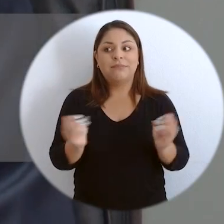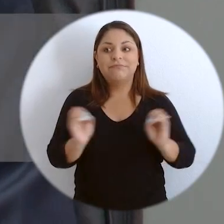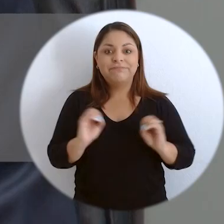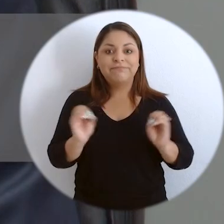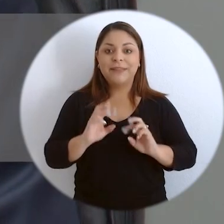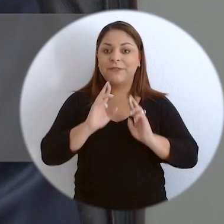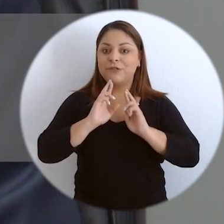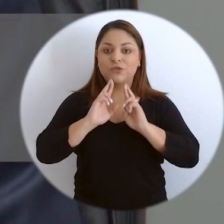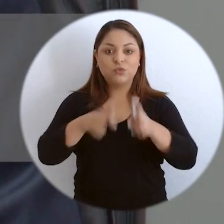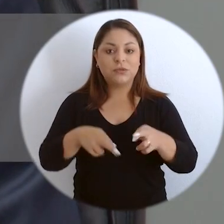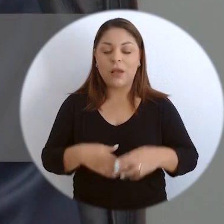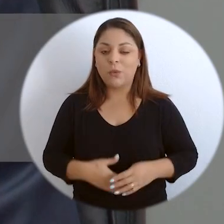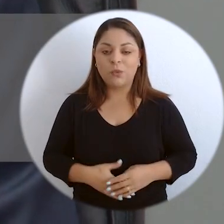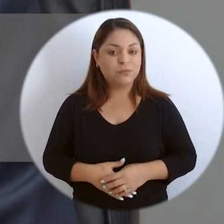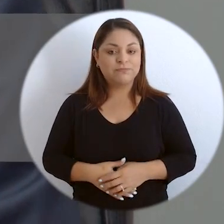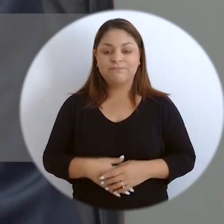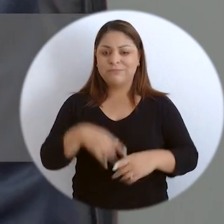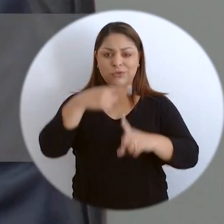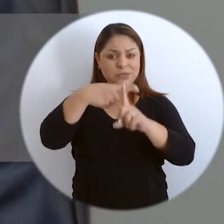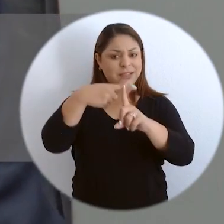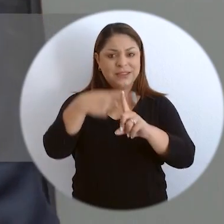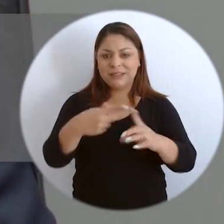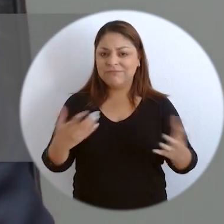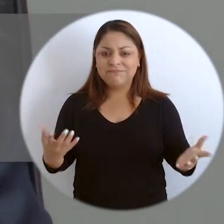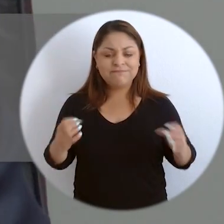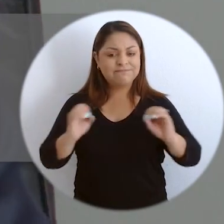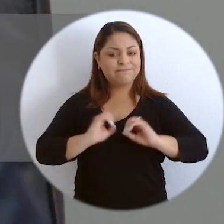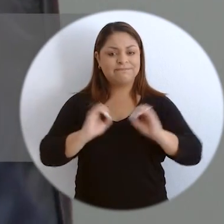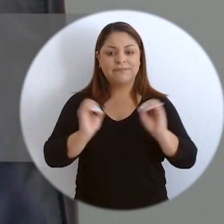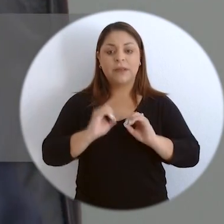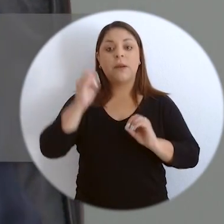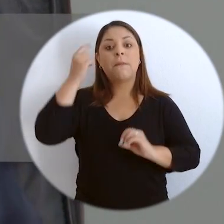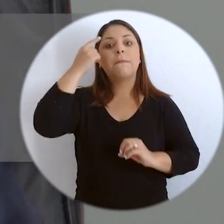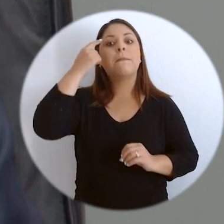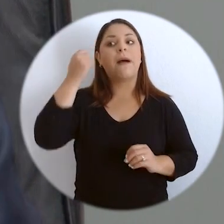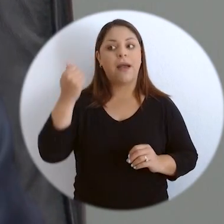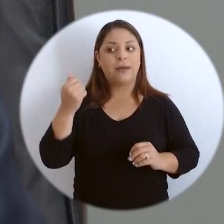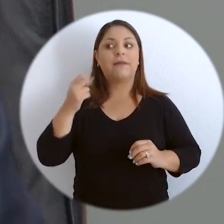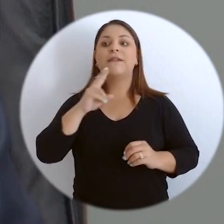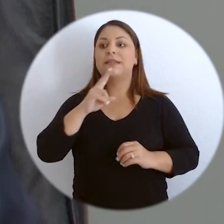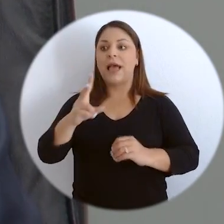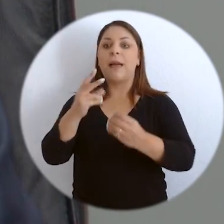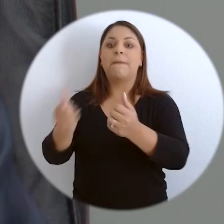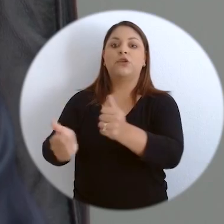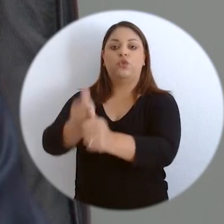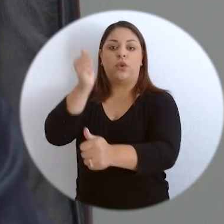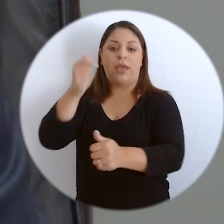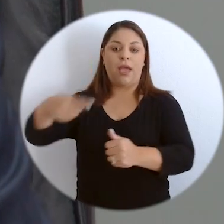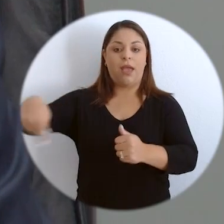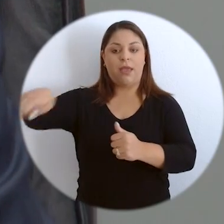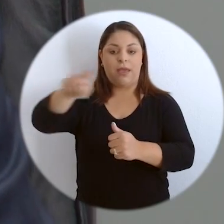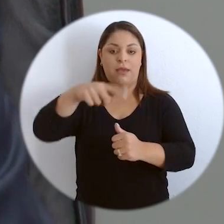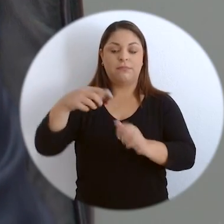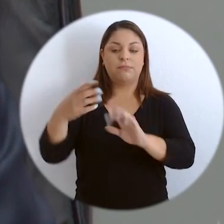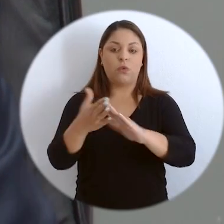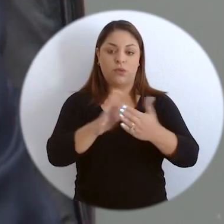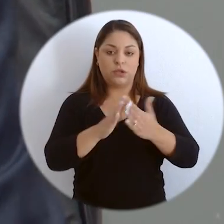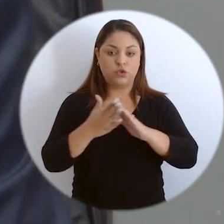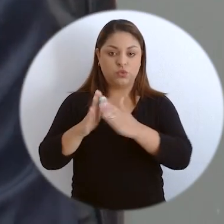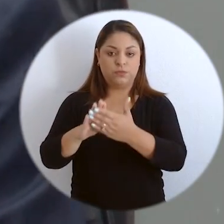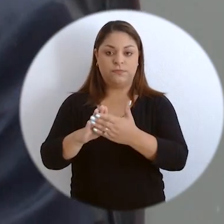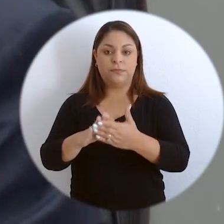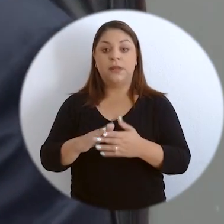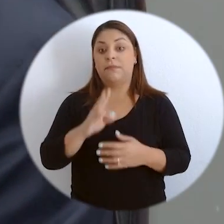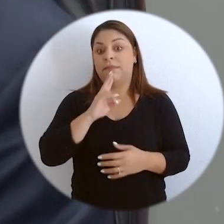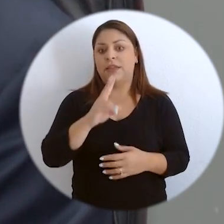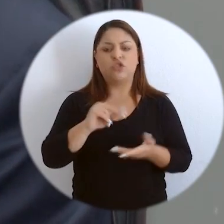el presidente. Entonces, los problemas siguen sin resolverse. Y las